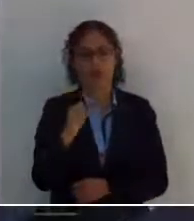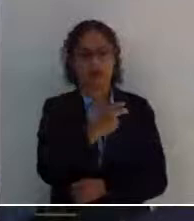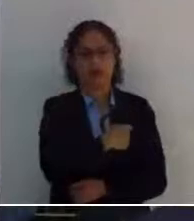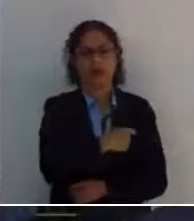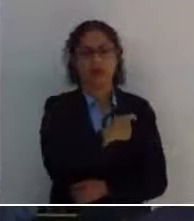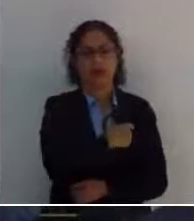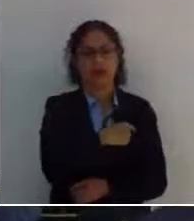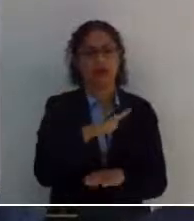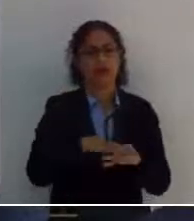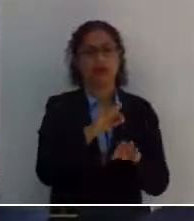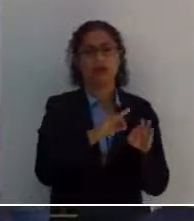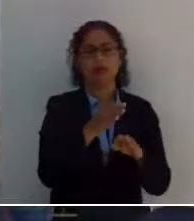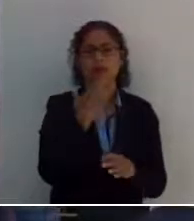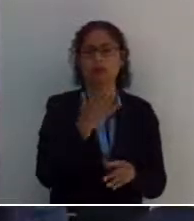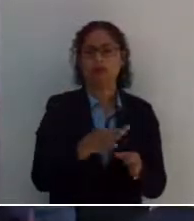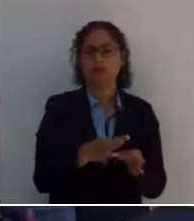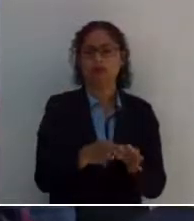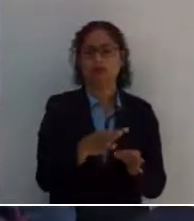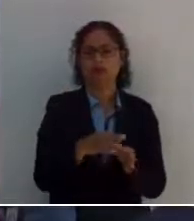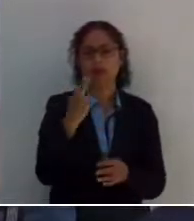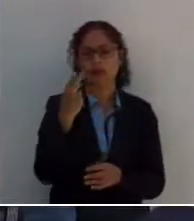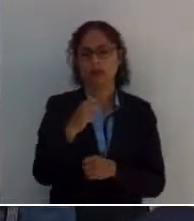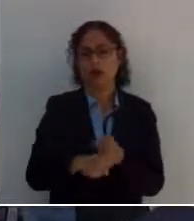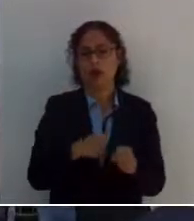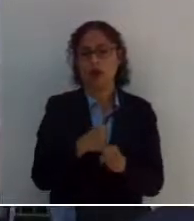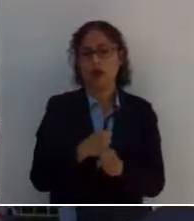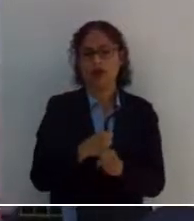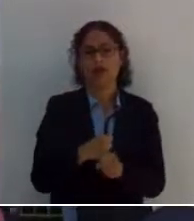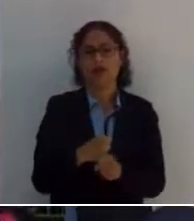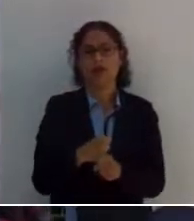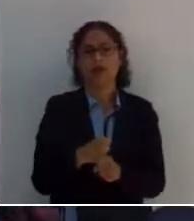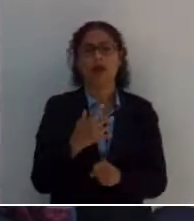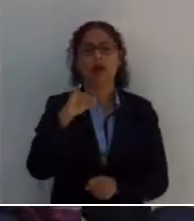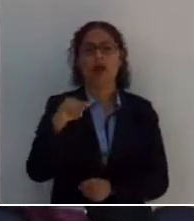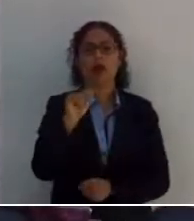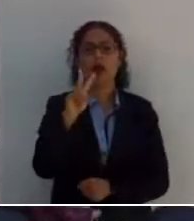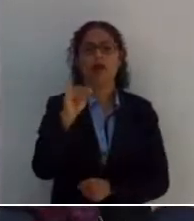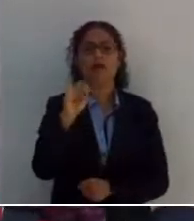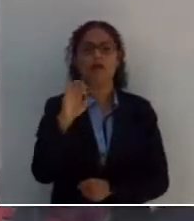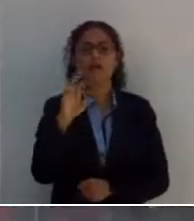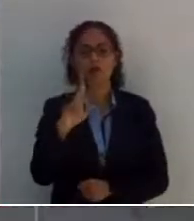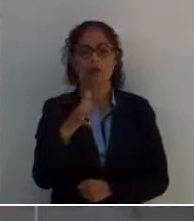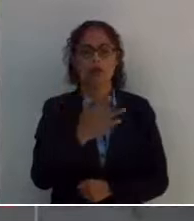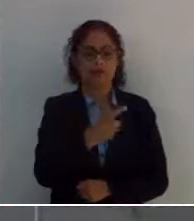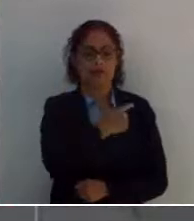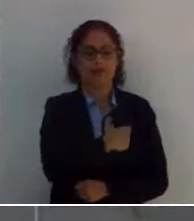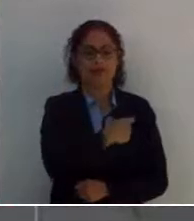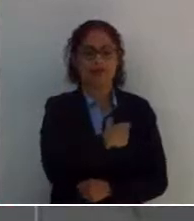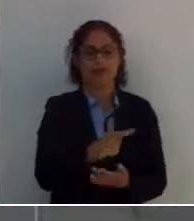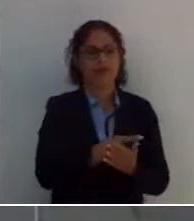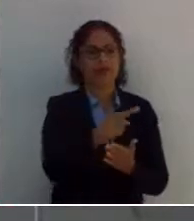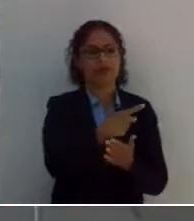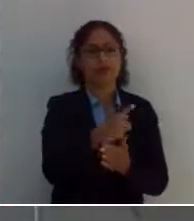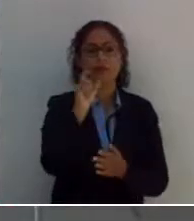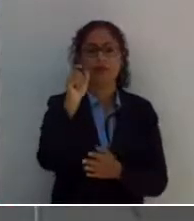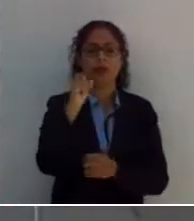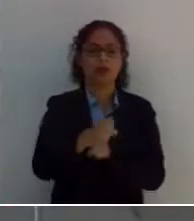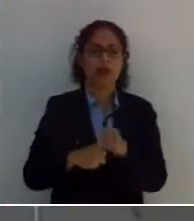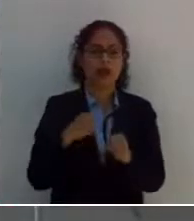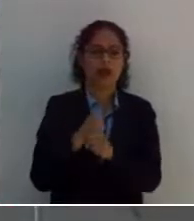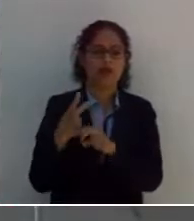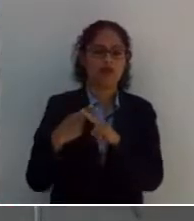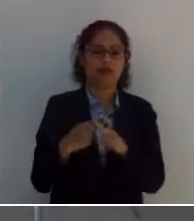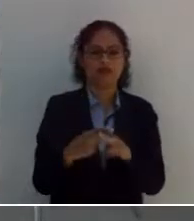a la perseverancia por 25 años de servicio. Y Javier Correa Cervantes, condecoración por 20 años de